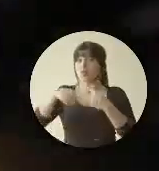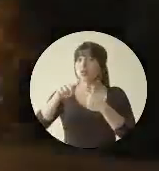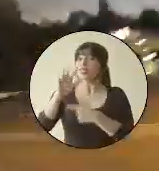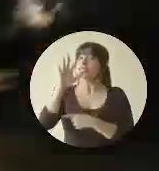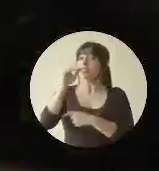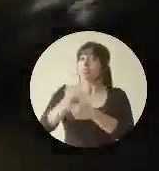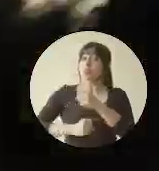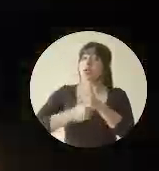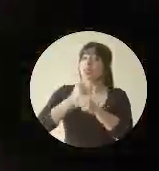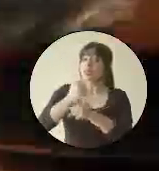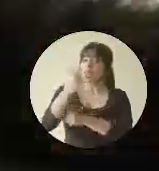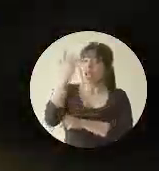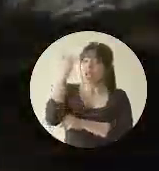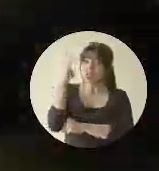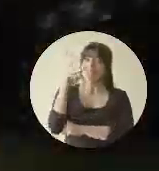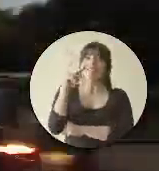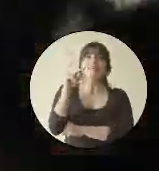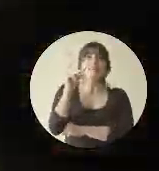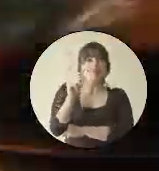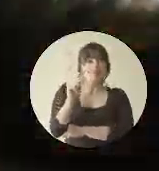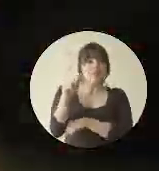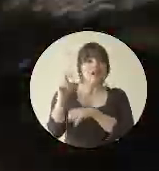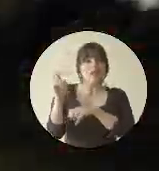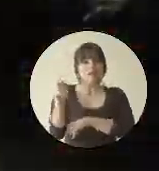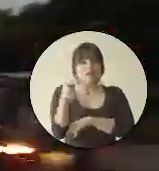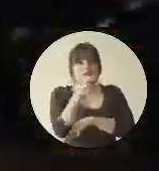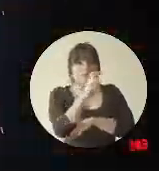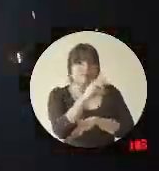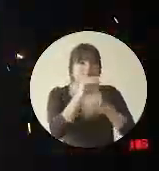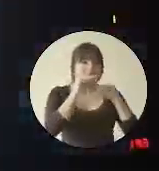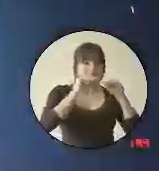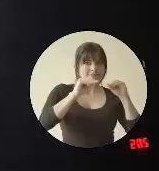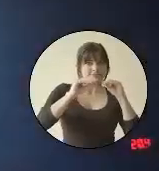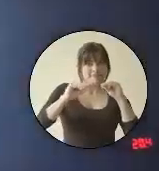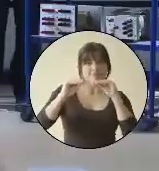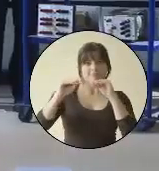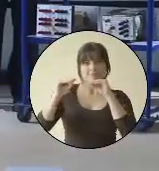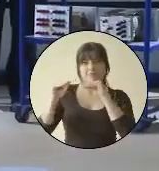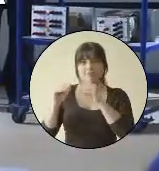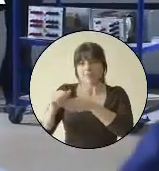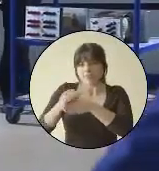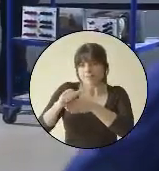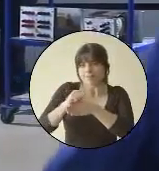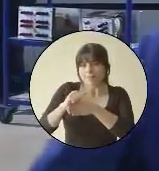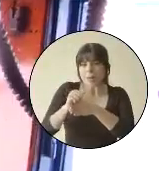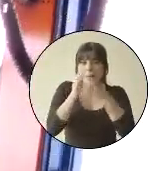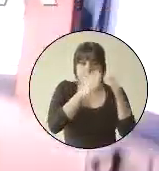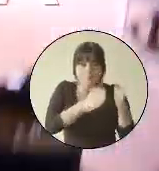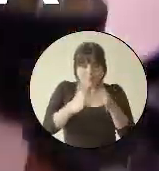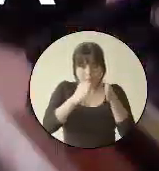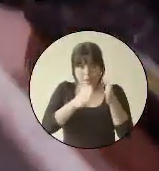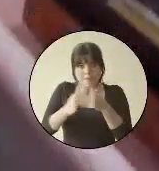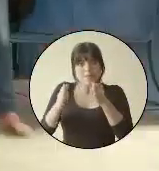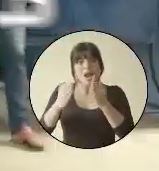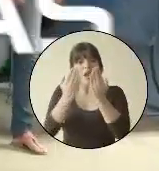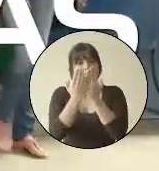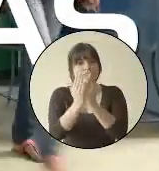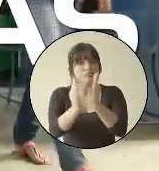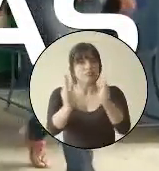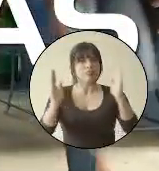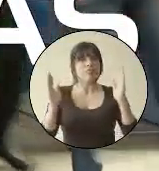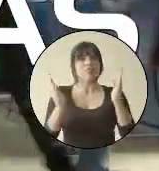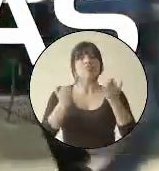Durante 50 años, el INAH viaja, educa, forma, prepara y